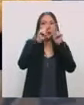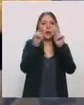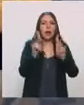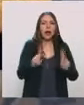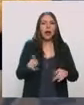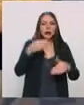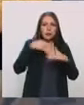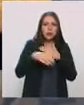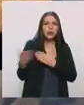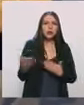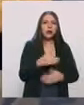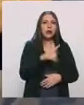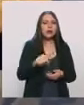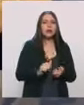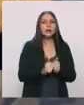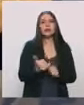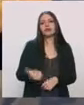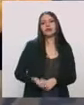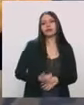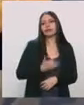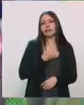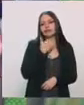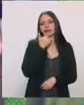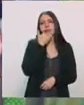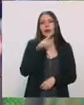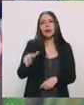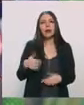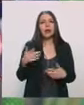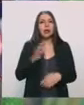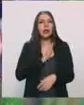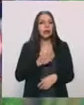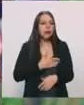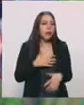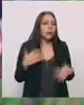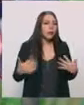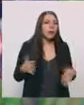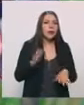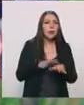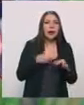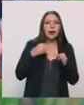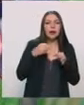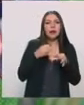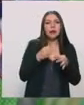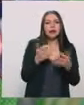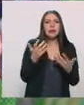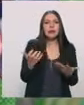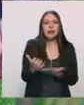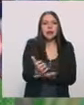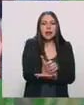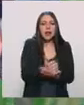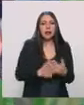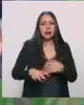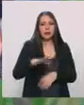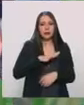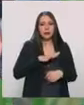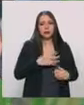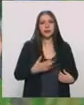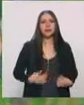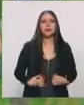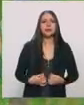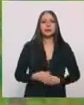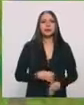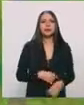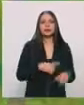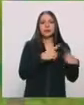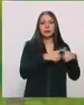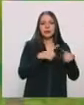la ambición de los españoles. ¿Cómo la ven? Oiga, doctor Zagal, sería súper interesante que estos datos se compartieran, por ejemplo, pues en